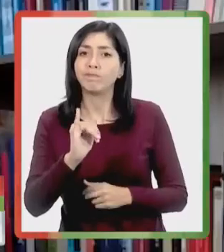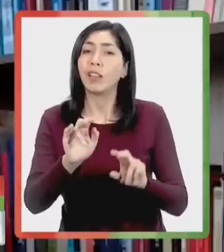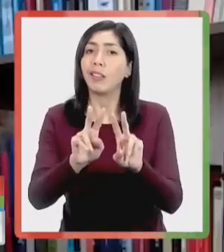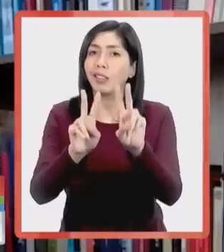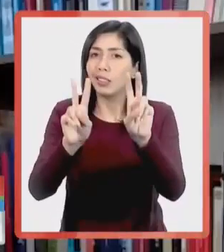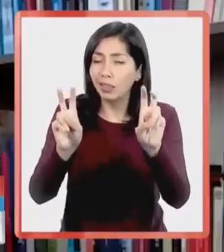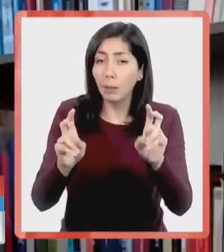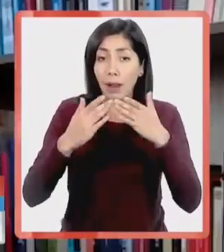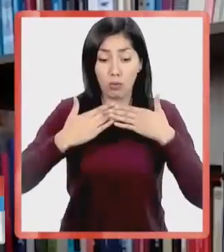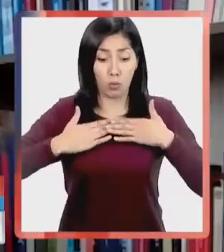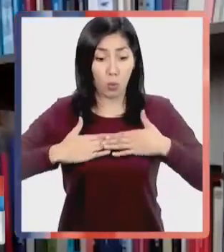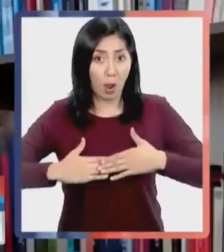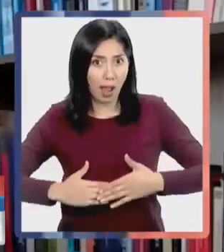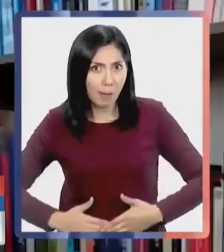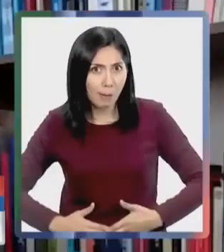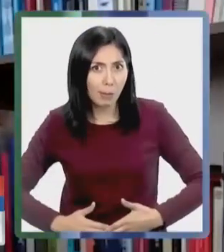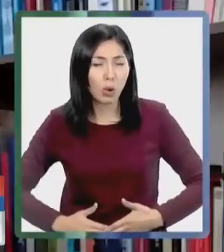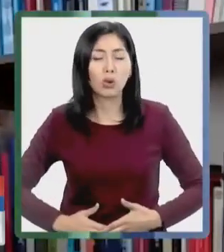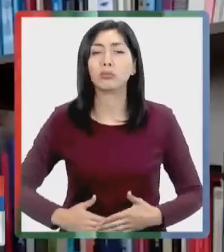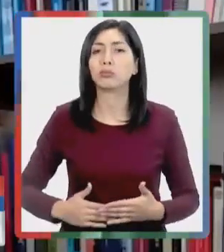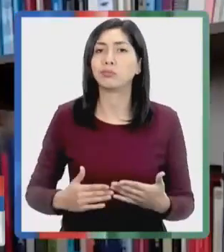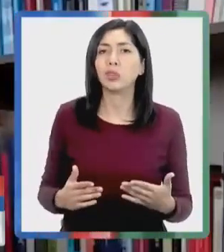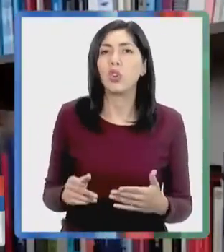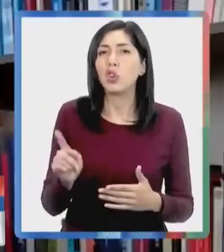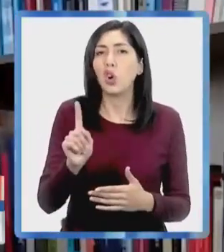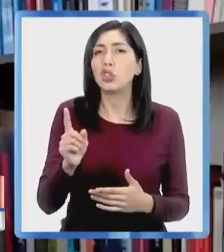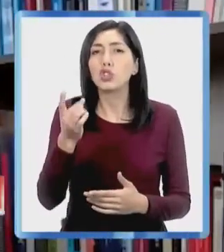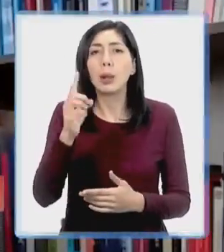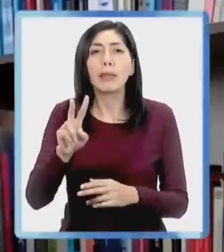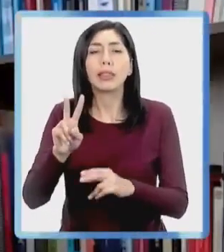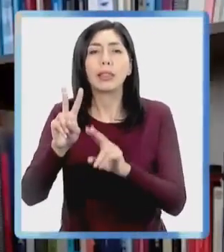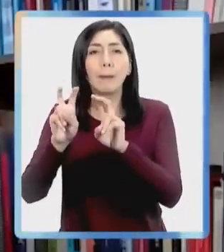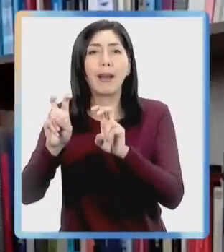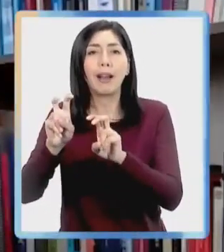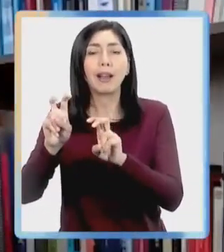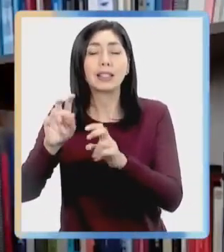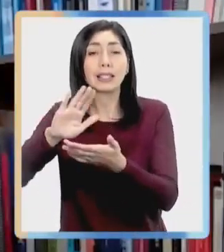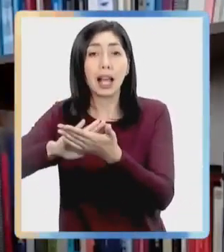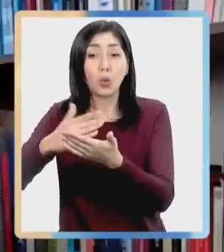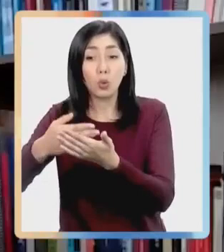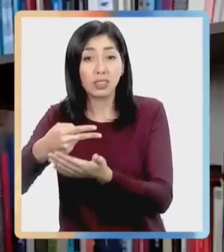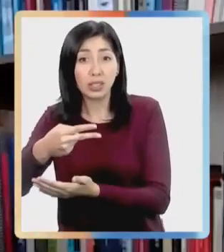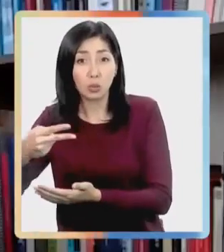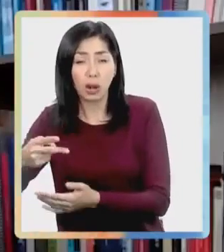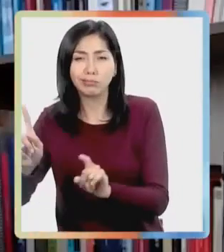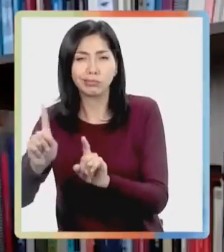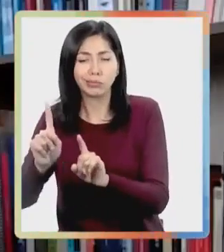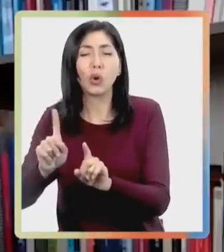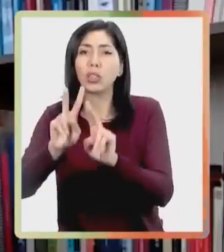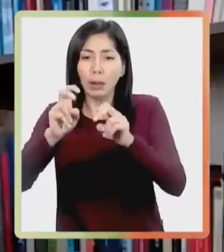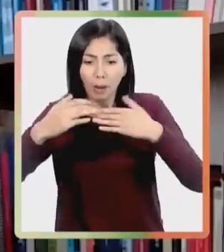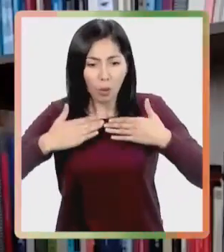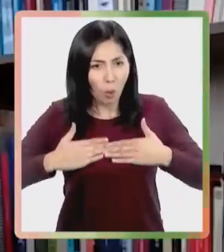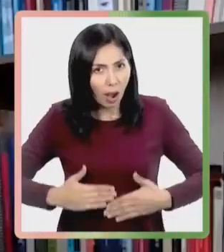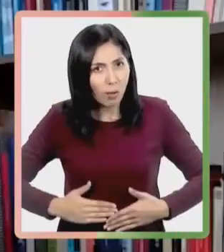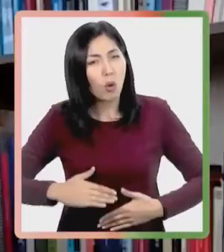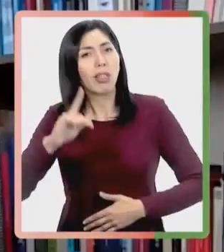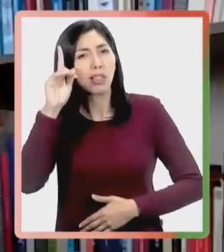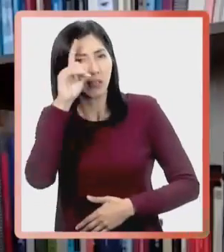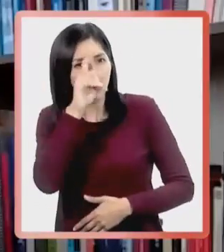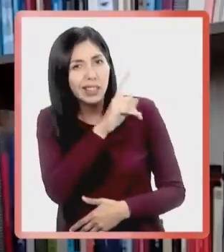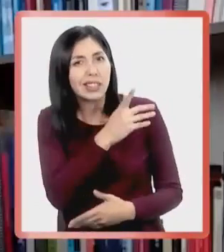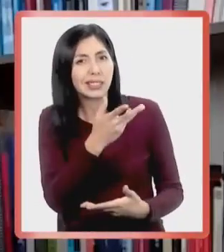tema del cuerpo, ni siquiera lleguemos a la salud sexual y reproductiva, sino que temas de corporalidad cuesta